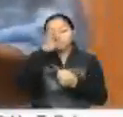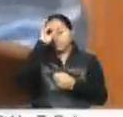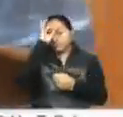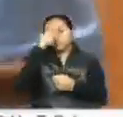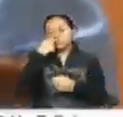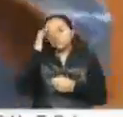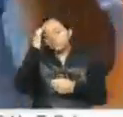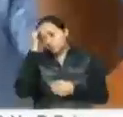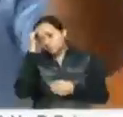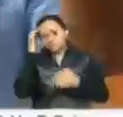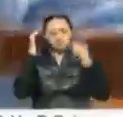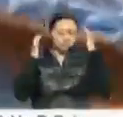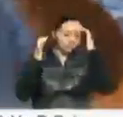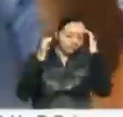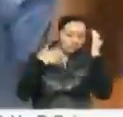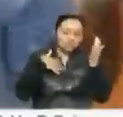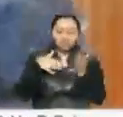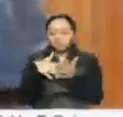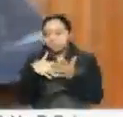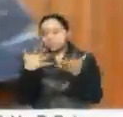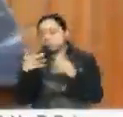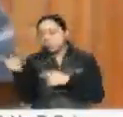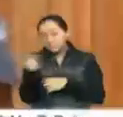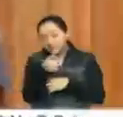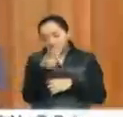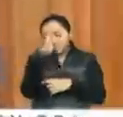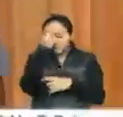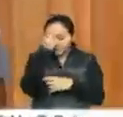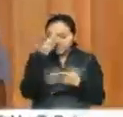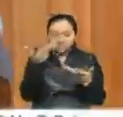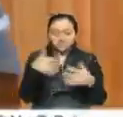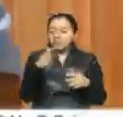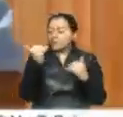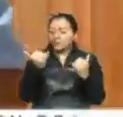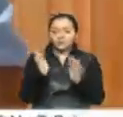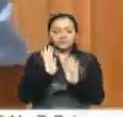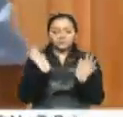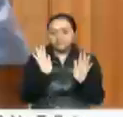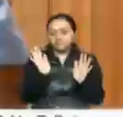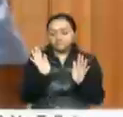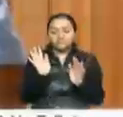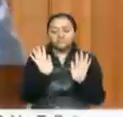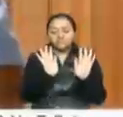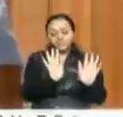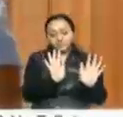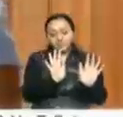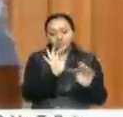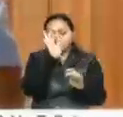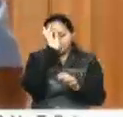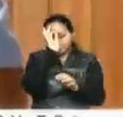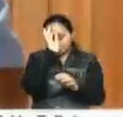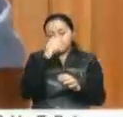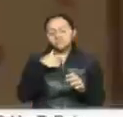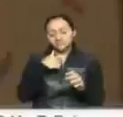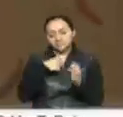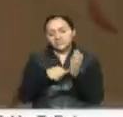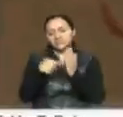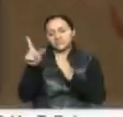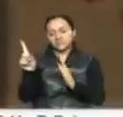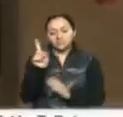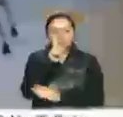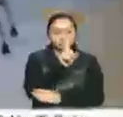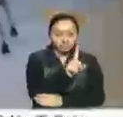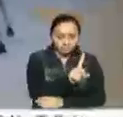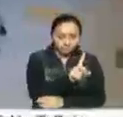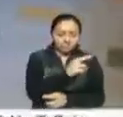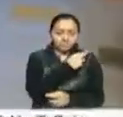que preocuparse de que no se atrasen a la escuela, de ir a la escuela y demás. Pero ahora lo hacemos desde el aula hospitalaria, desde nuestros docentes. Hasta